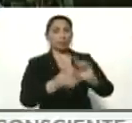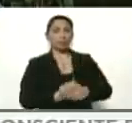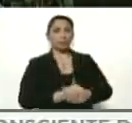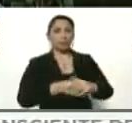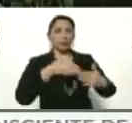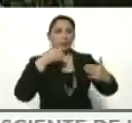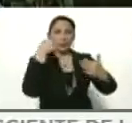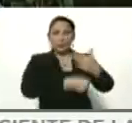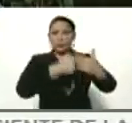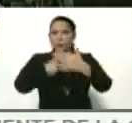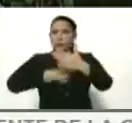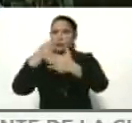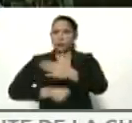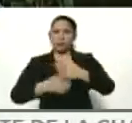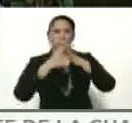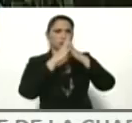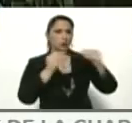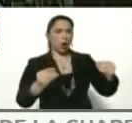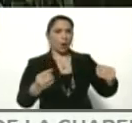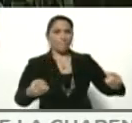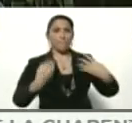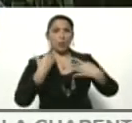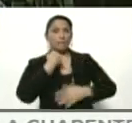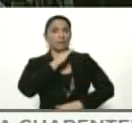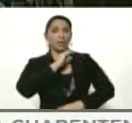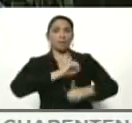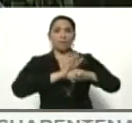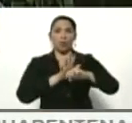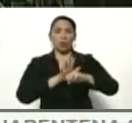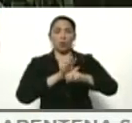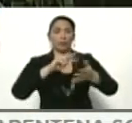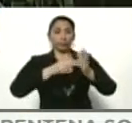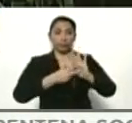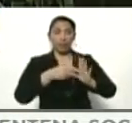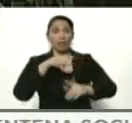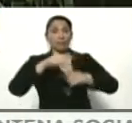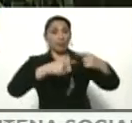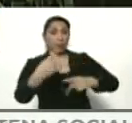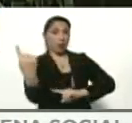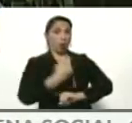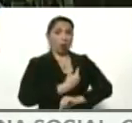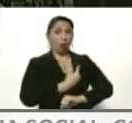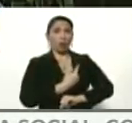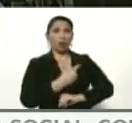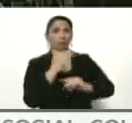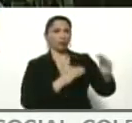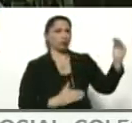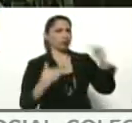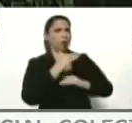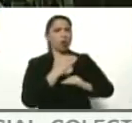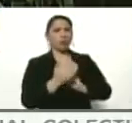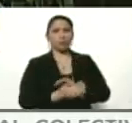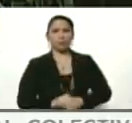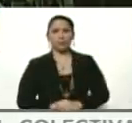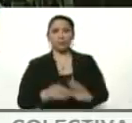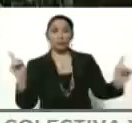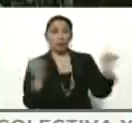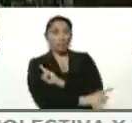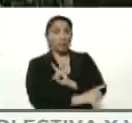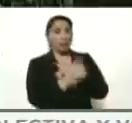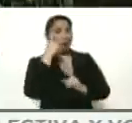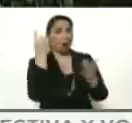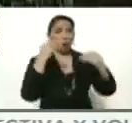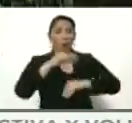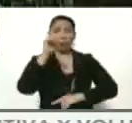atacar todo este virus. En ese sentido, luego de la orden estricta de incrementar, cambiar el protocolo